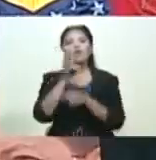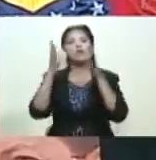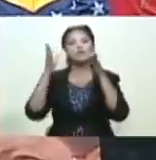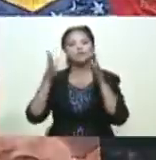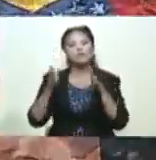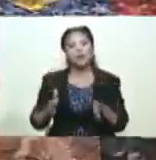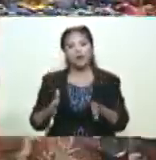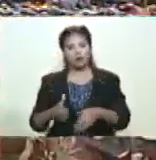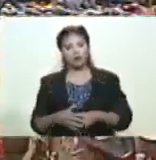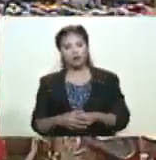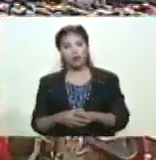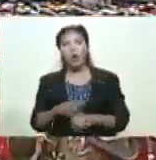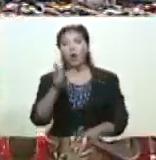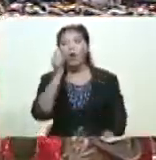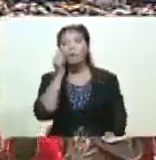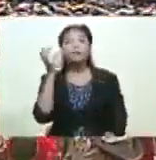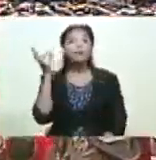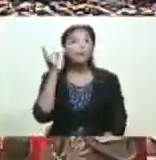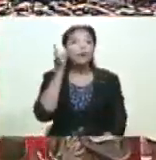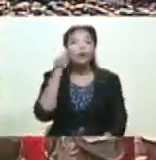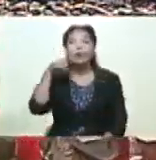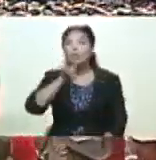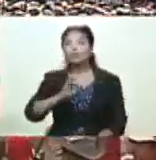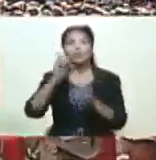venezolanos y de las venezolanas.